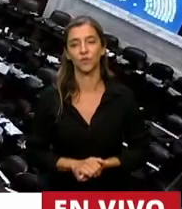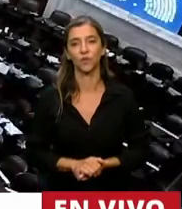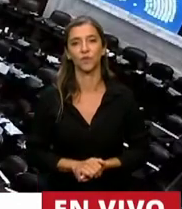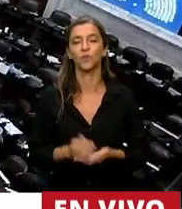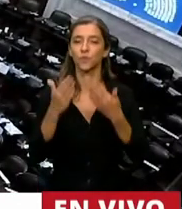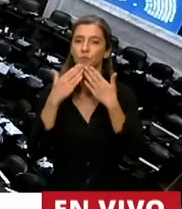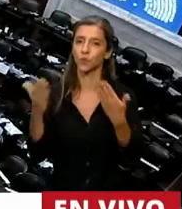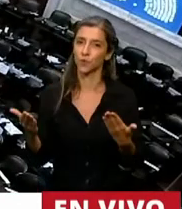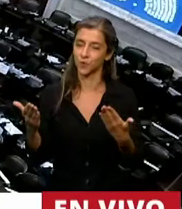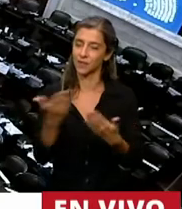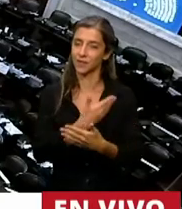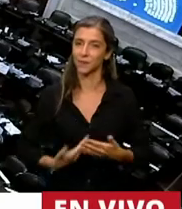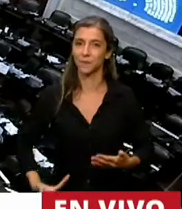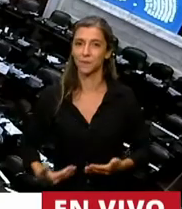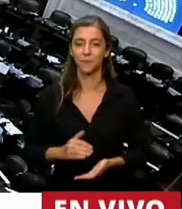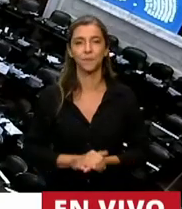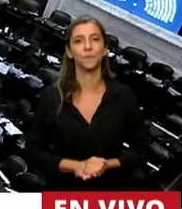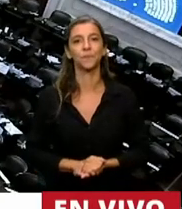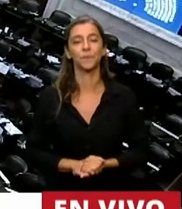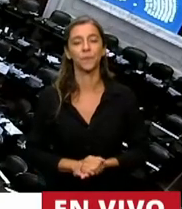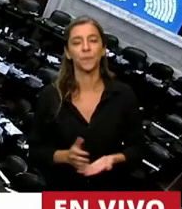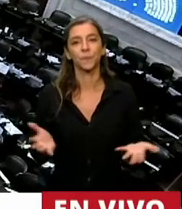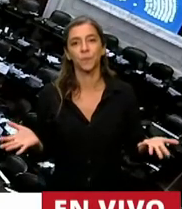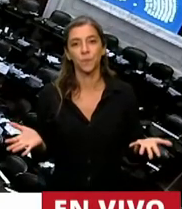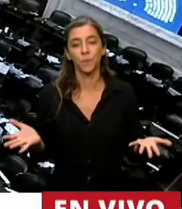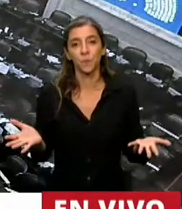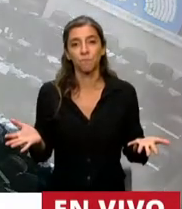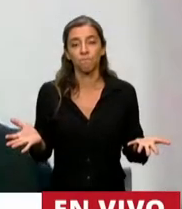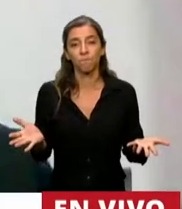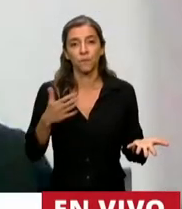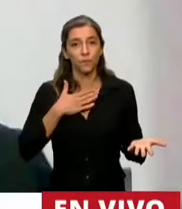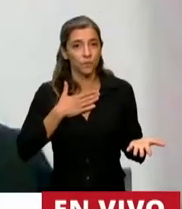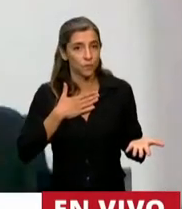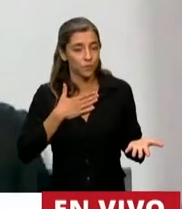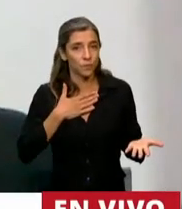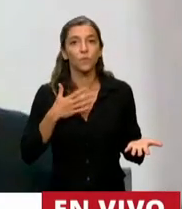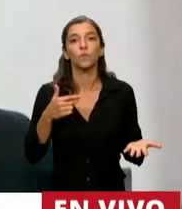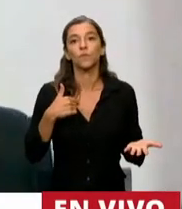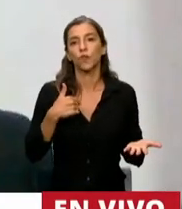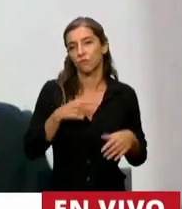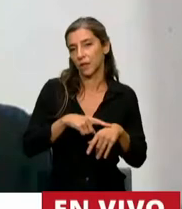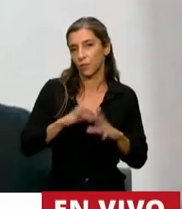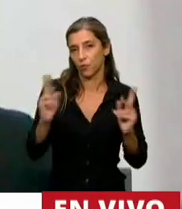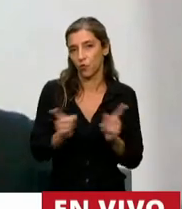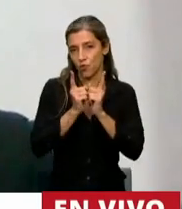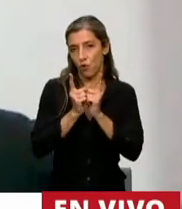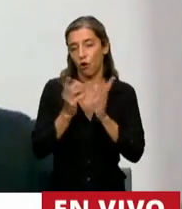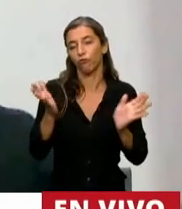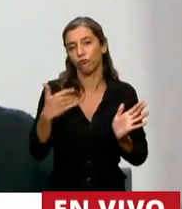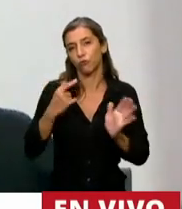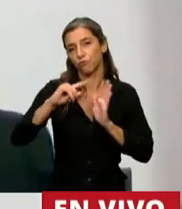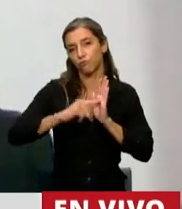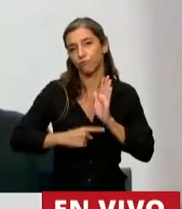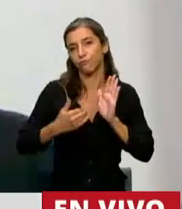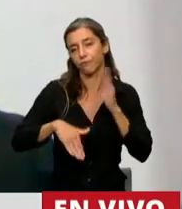Muchas gracias, presidente. Bueno, me voy a centrar, como tengo poco tiempo, en un par de